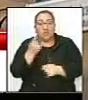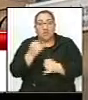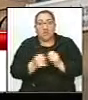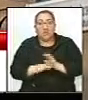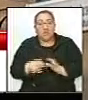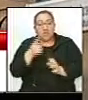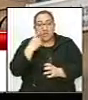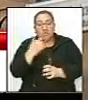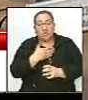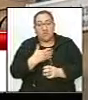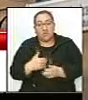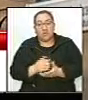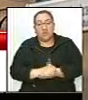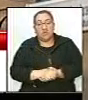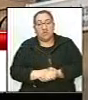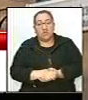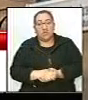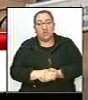terminar, señor presidente,